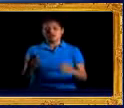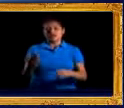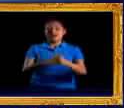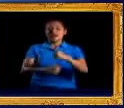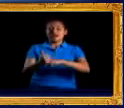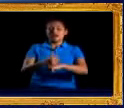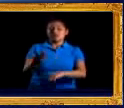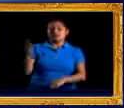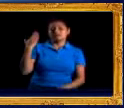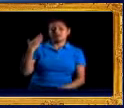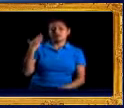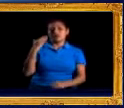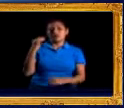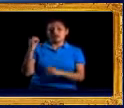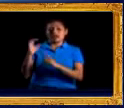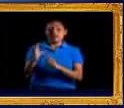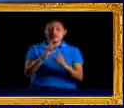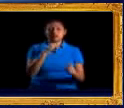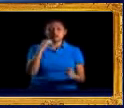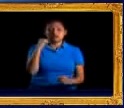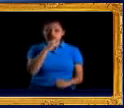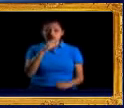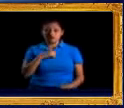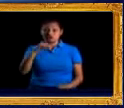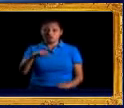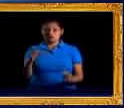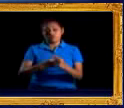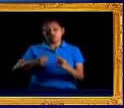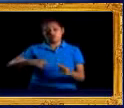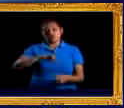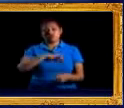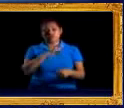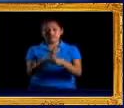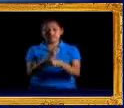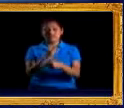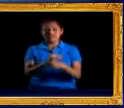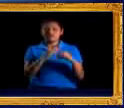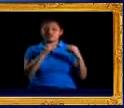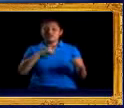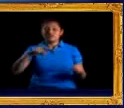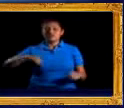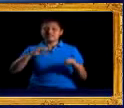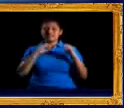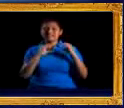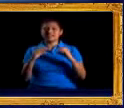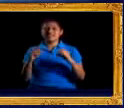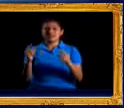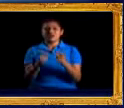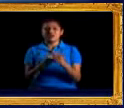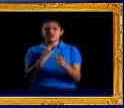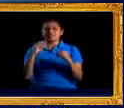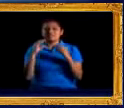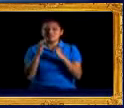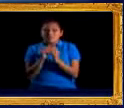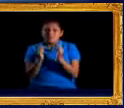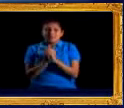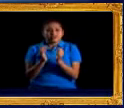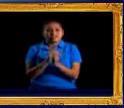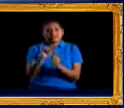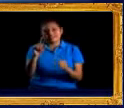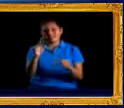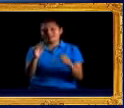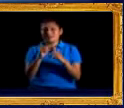estuvo allá con nosotros en la iglesia y nos enseñaba con respecto a las preocupaciones, y esta